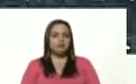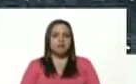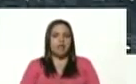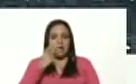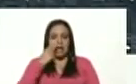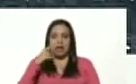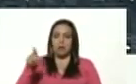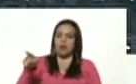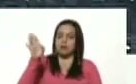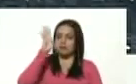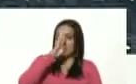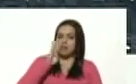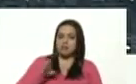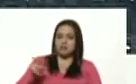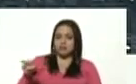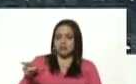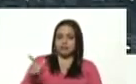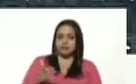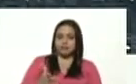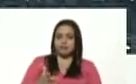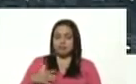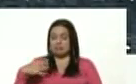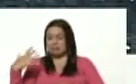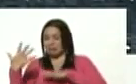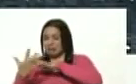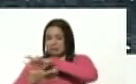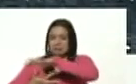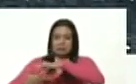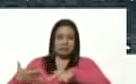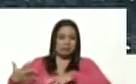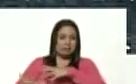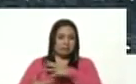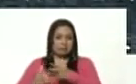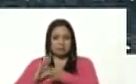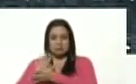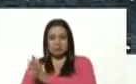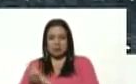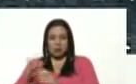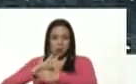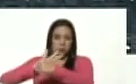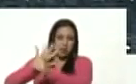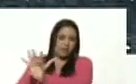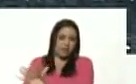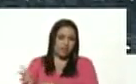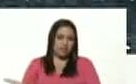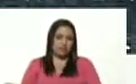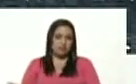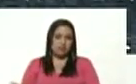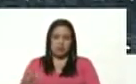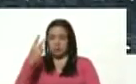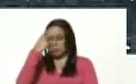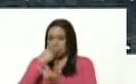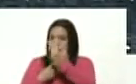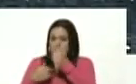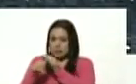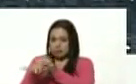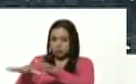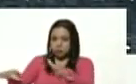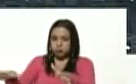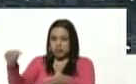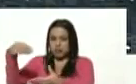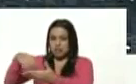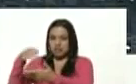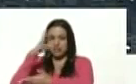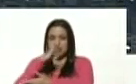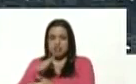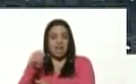los vecinos en Brasil, el caos, el desastre, el coronavirus, la miseria extendida. Cada